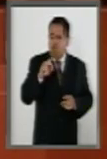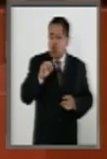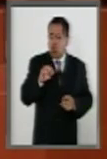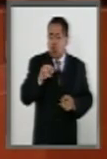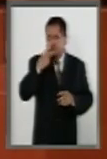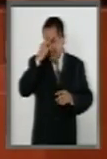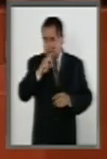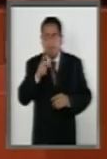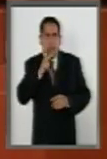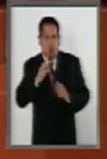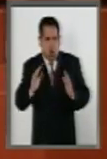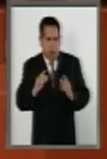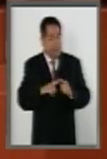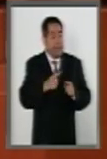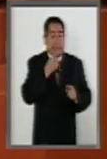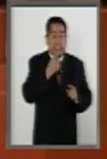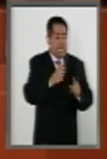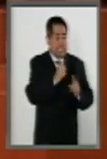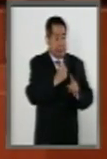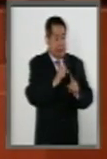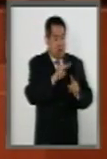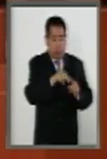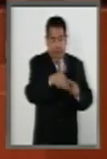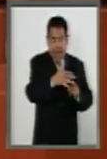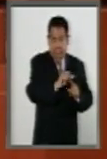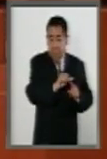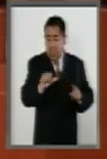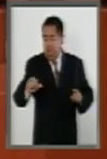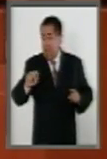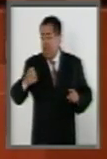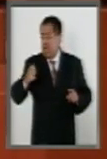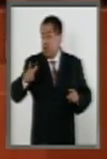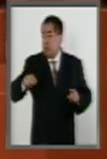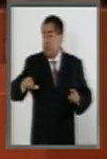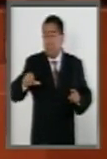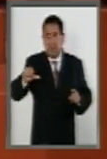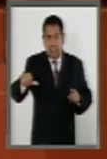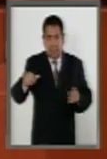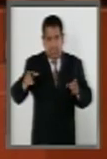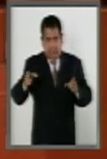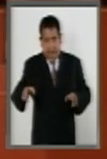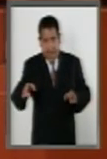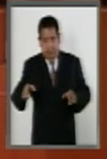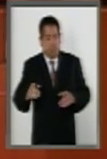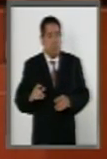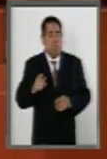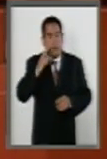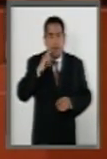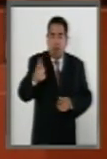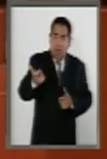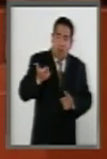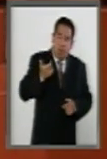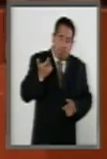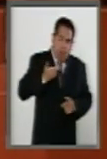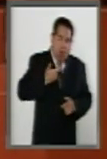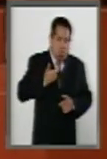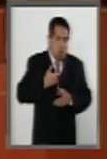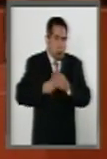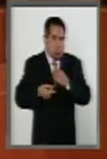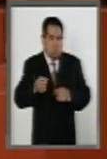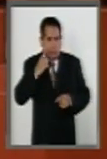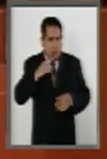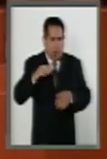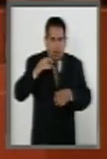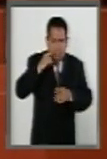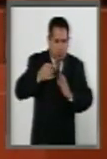de septiembre de 2015 a enero de 2016, el pago de cuotas contractuales para la